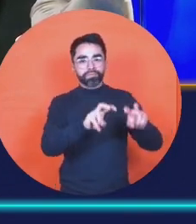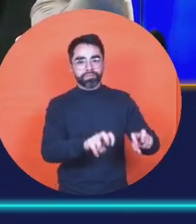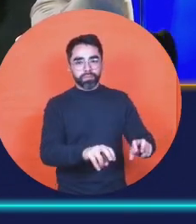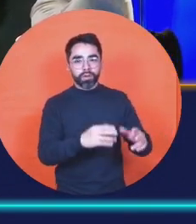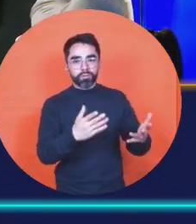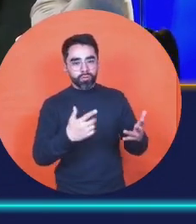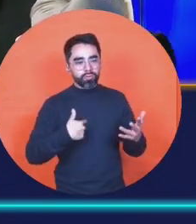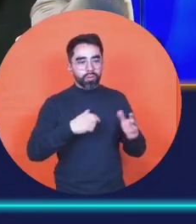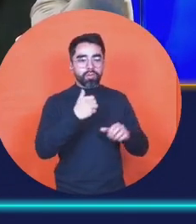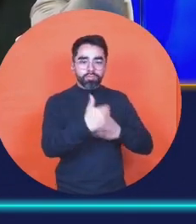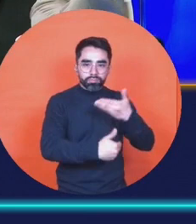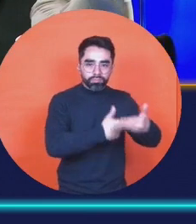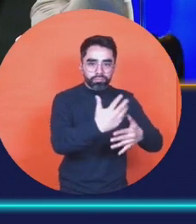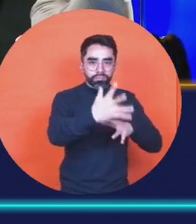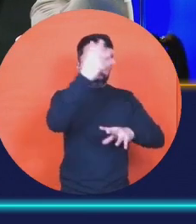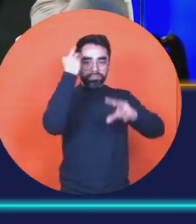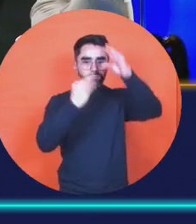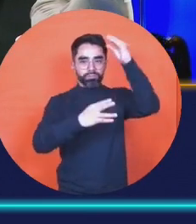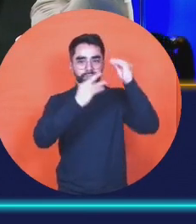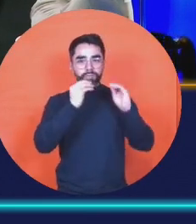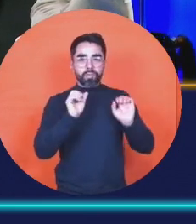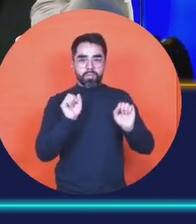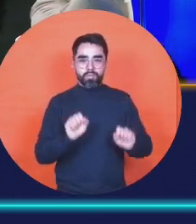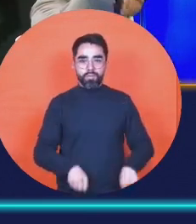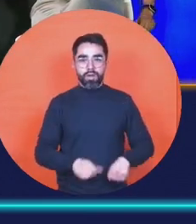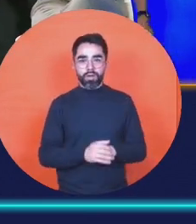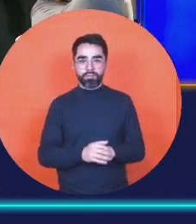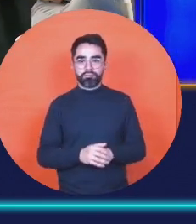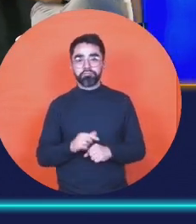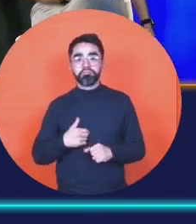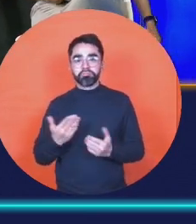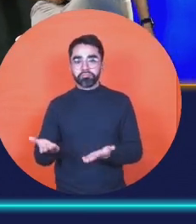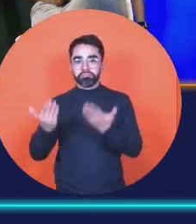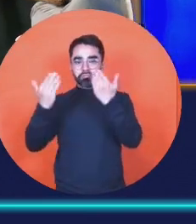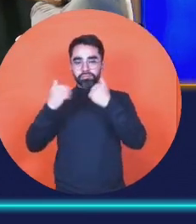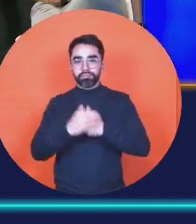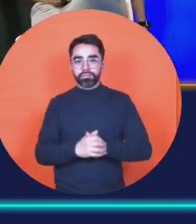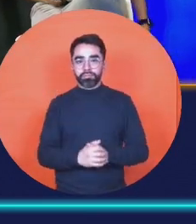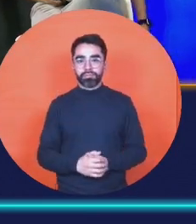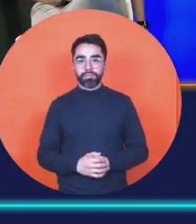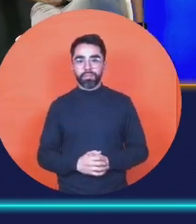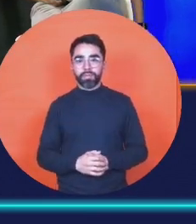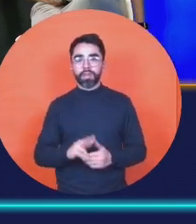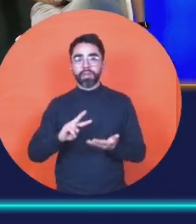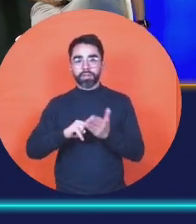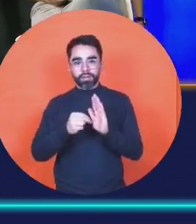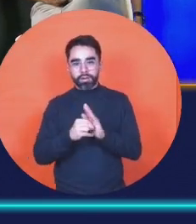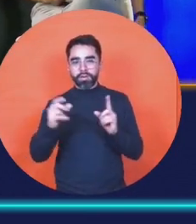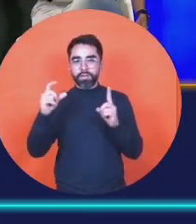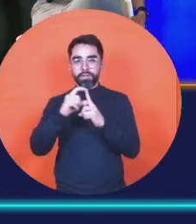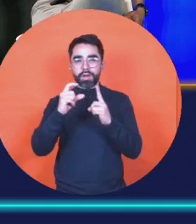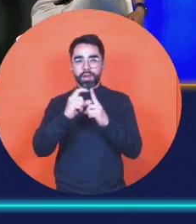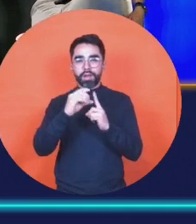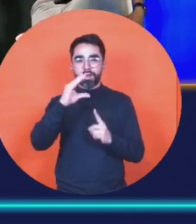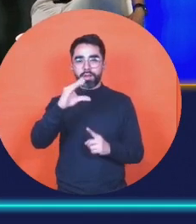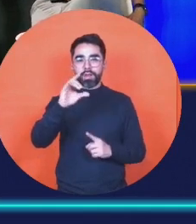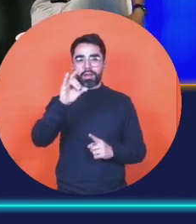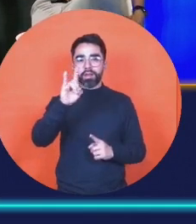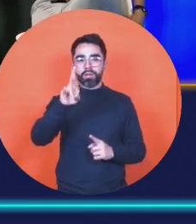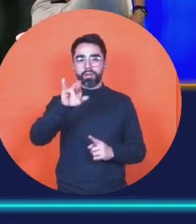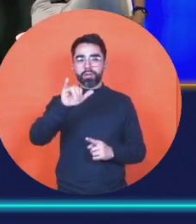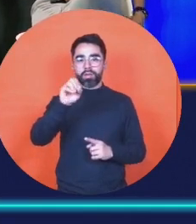puede aprender en el proceso. Eso nos funciona. Curiosidad es un accelerante para crecimiento.